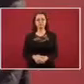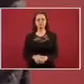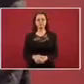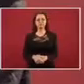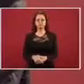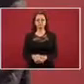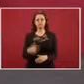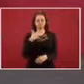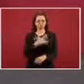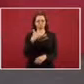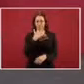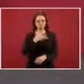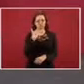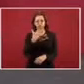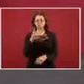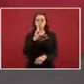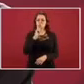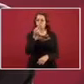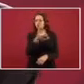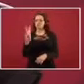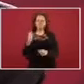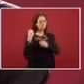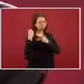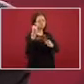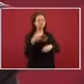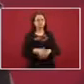Celebro que las mujeres se manifiesten